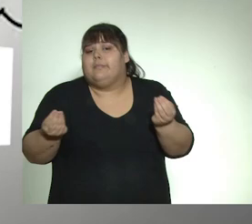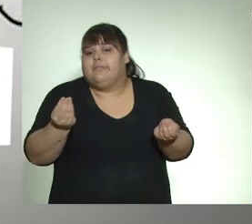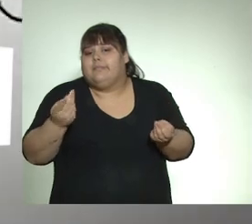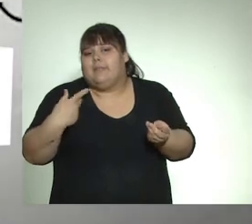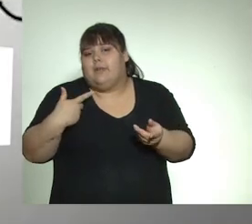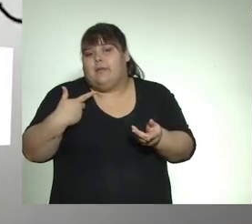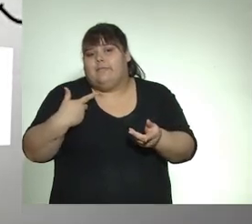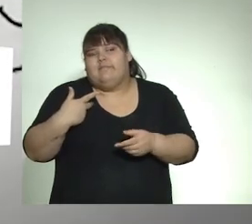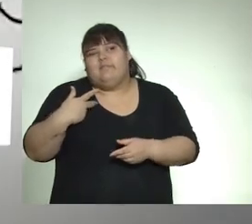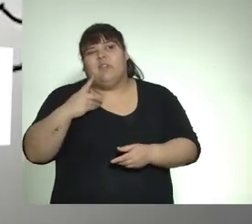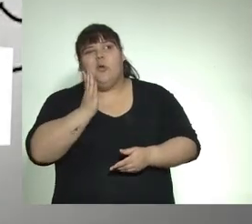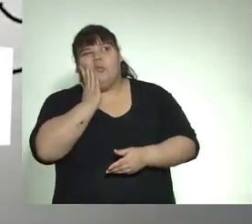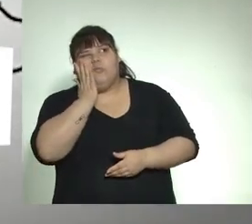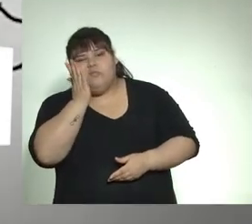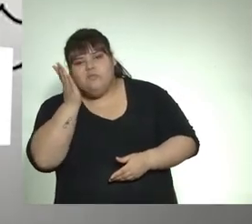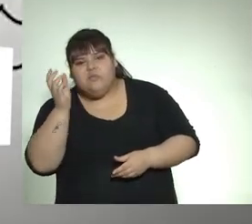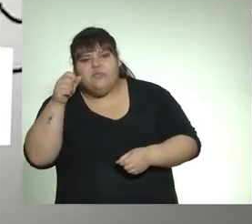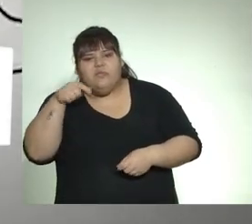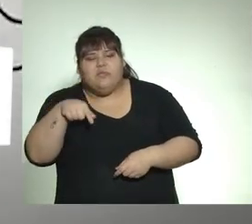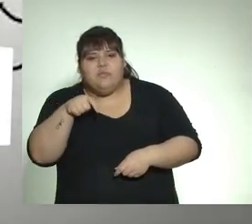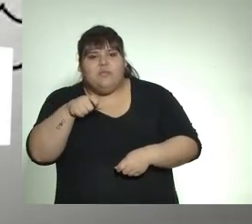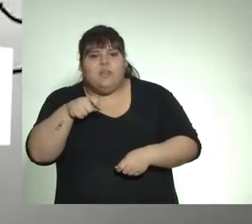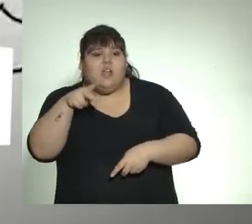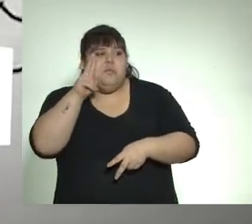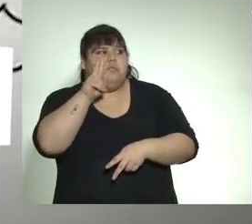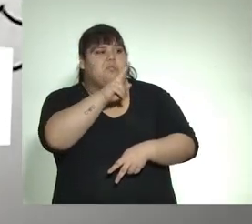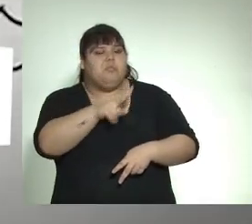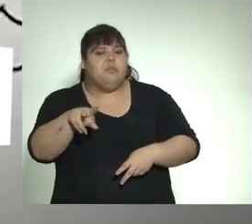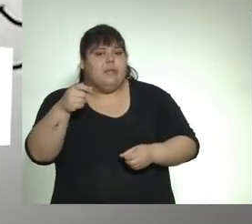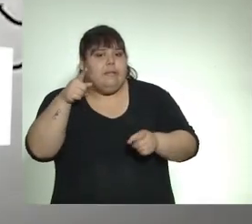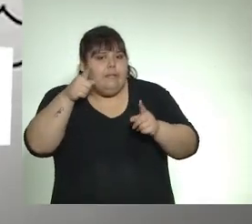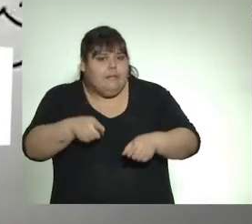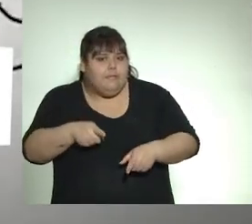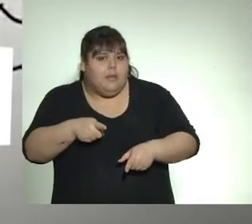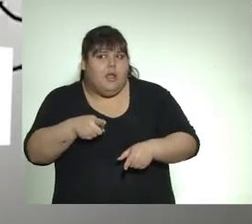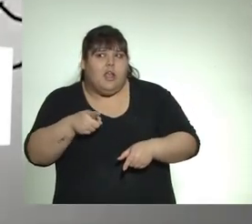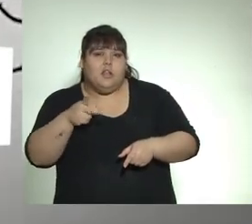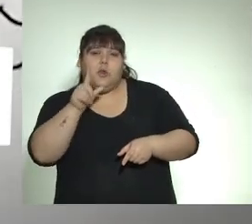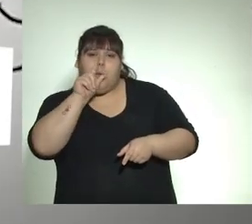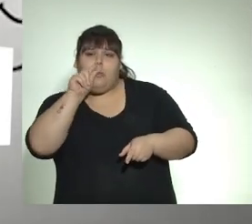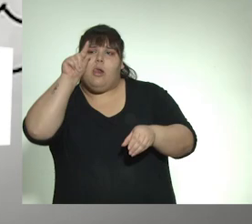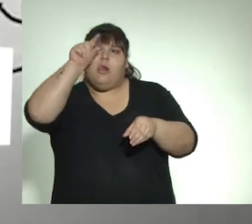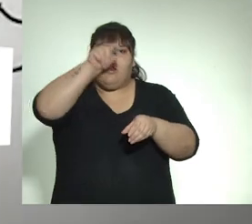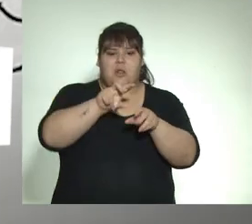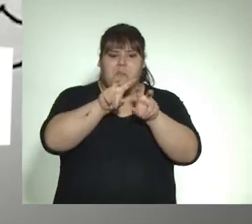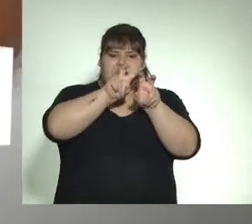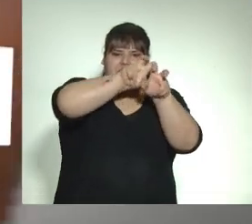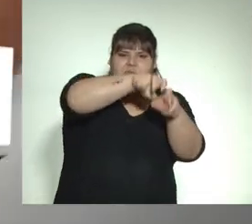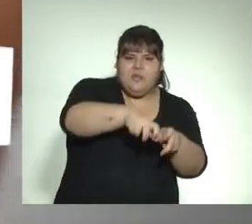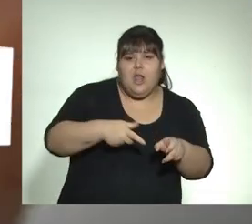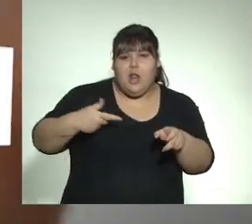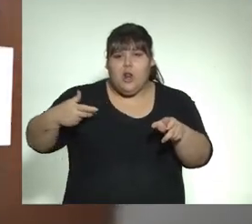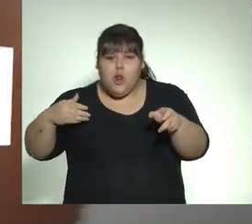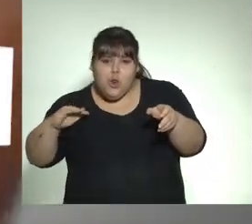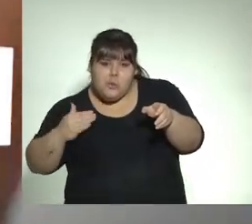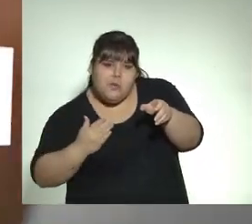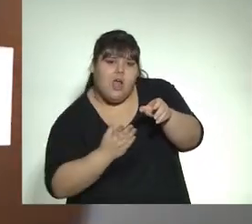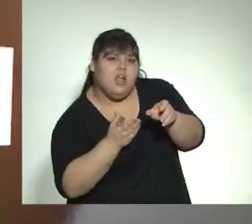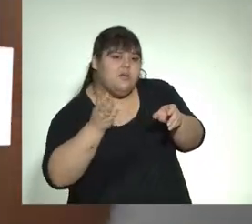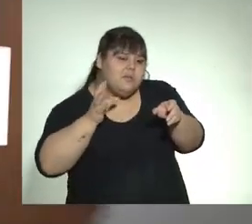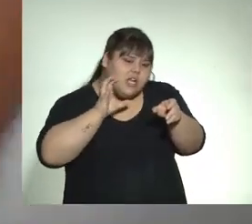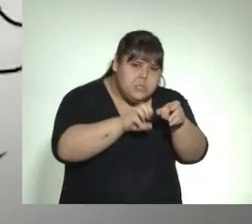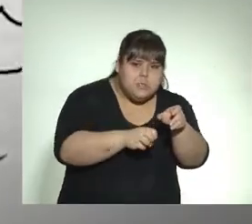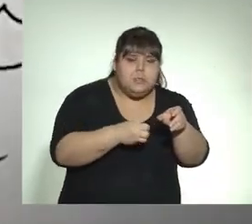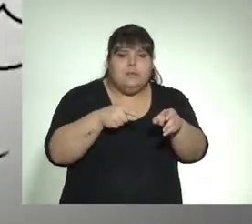diga? Estoy un poquito aburrida de este paisaje. Y además, las aves ya me lastiman con sus garras y los peces me